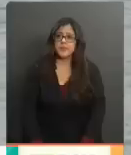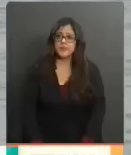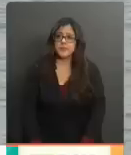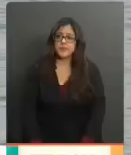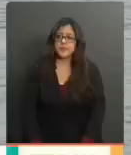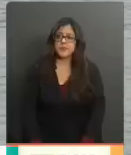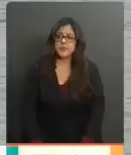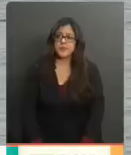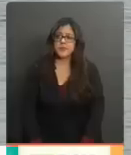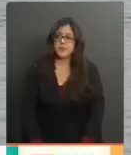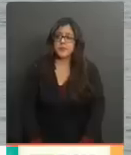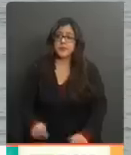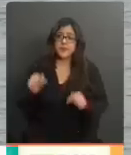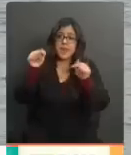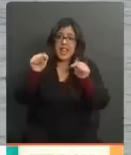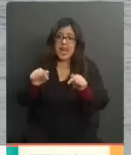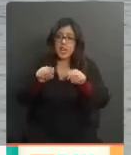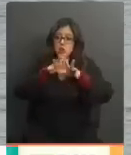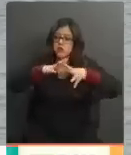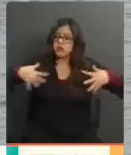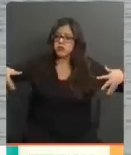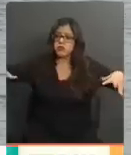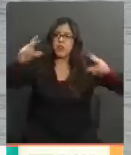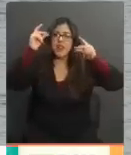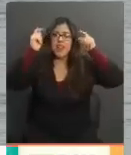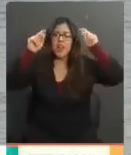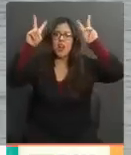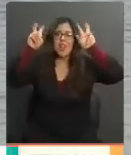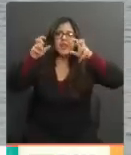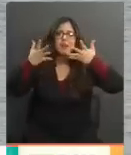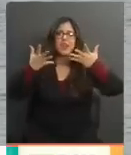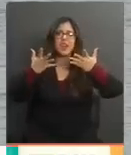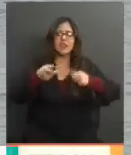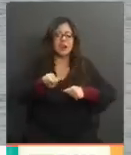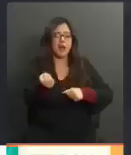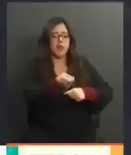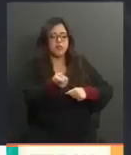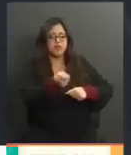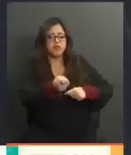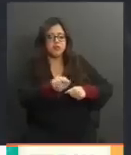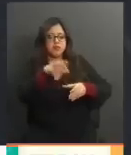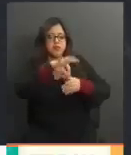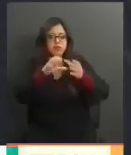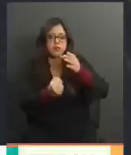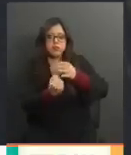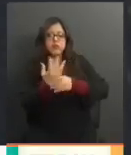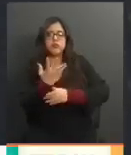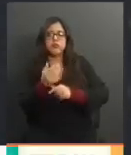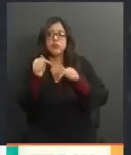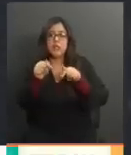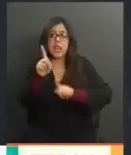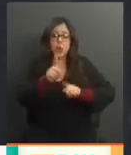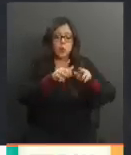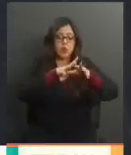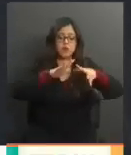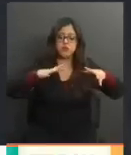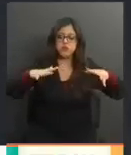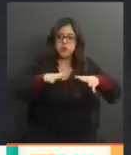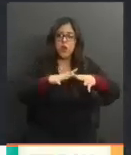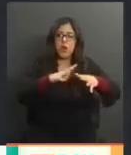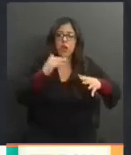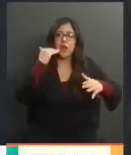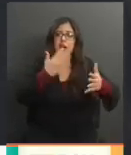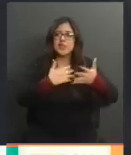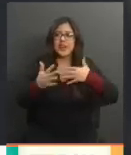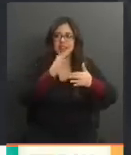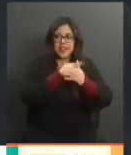Este es un embalse que fue creado, cierto, para el tema de riego de esta zona, ¿ya? Y de los cuales se fueron creando pozas que son seminaturales, tal como